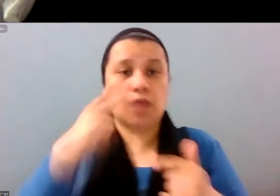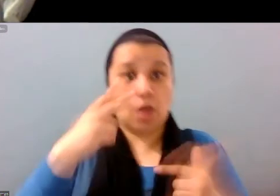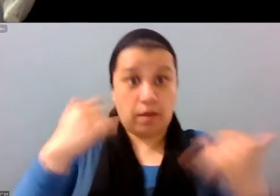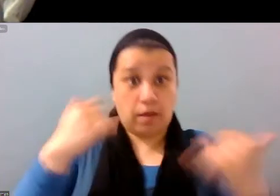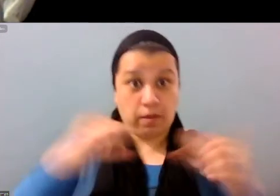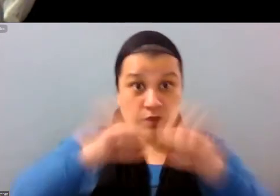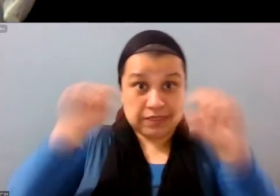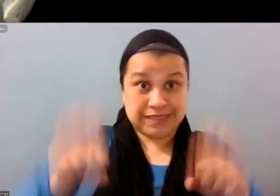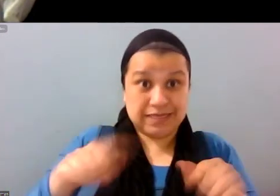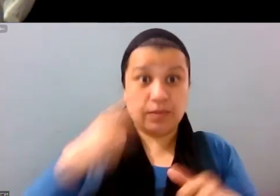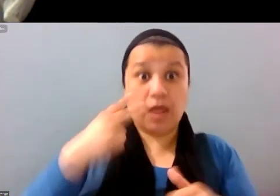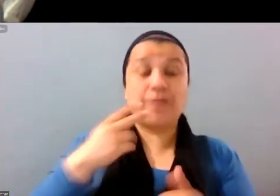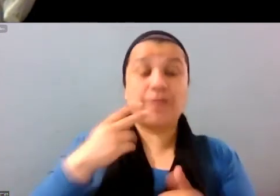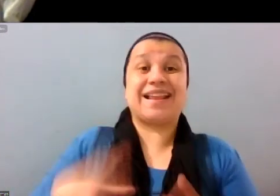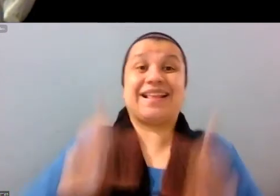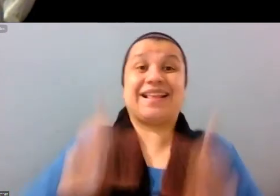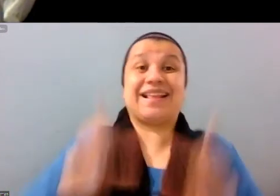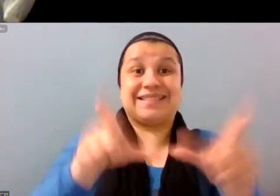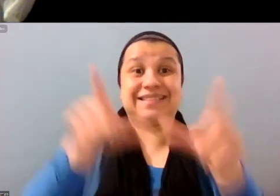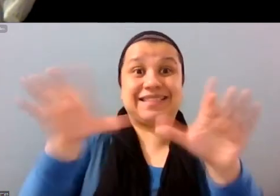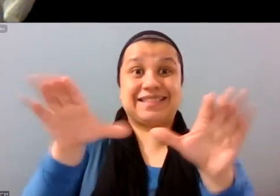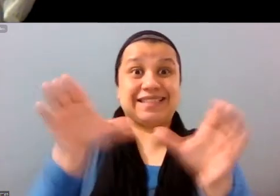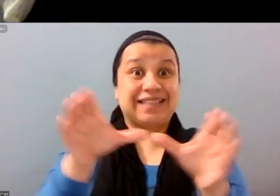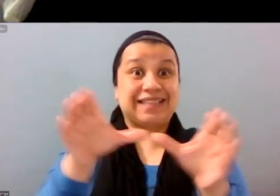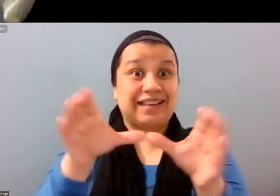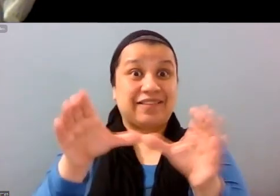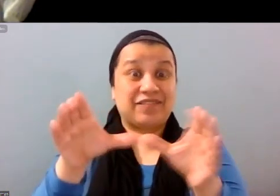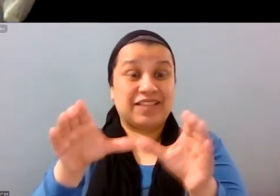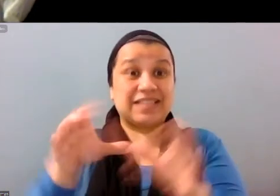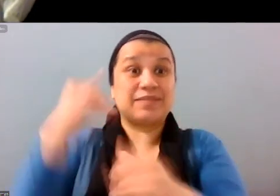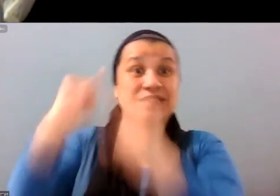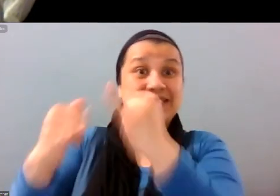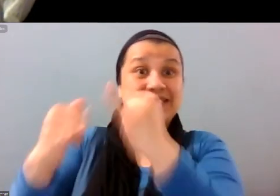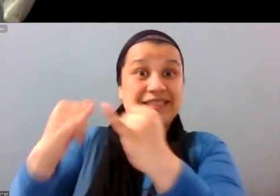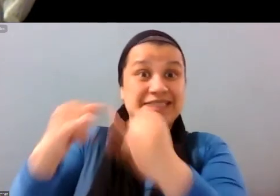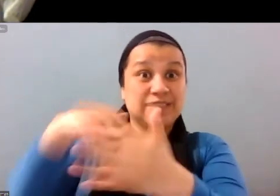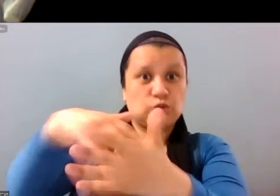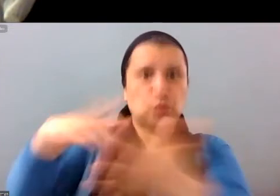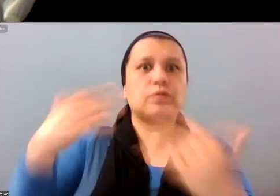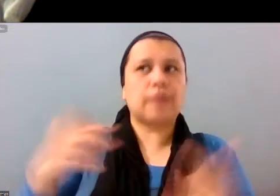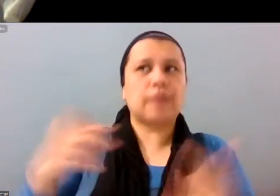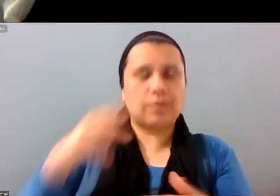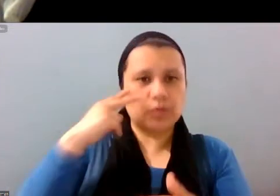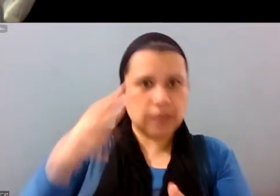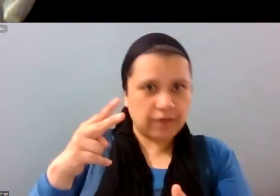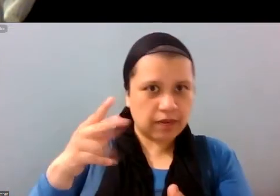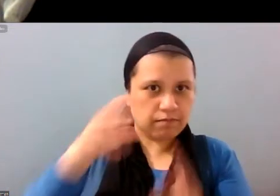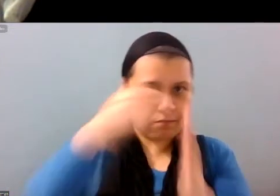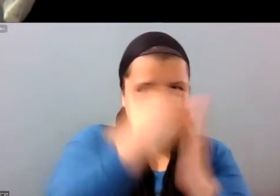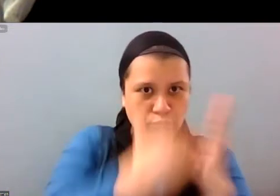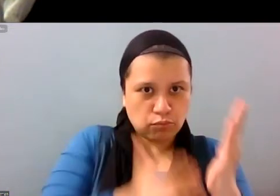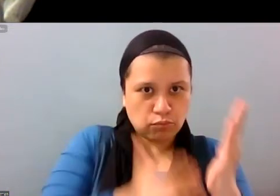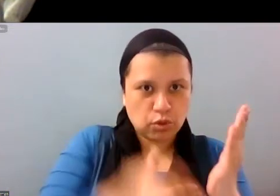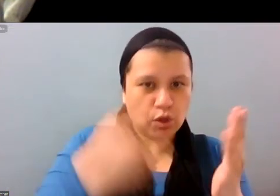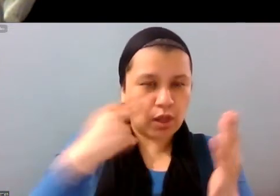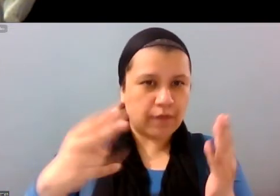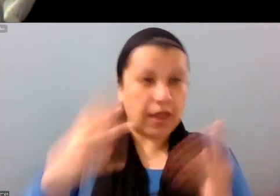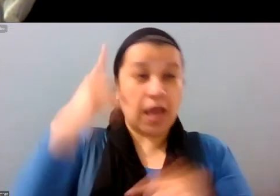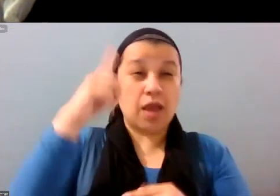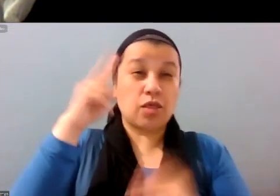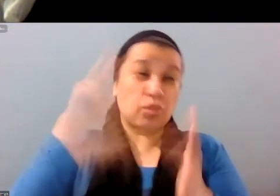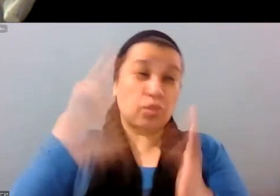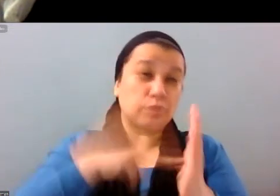certificados y de títulos a las personas de conclusión de estudios donde también vamos a implementar un protocolo y bueno vendrá un año 2021 donde